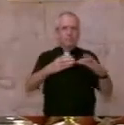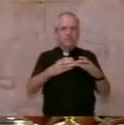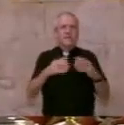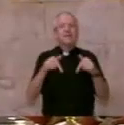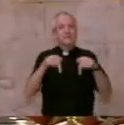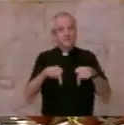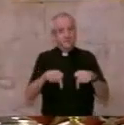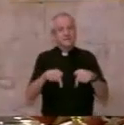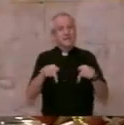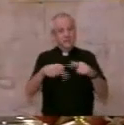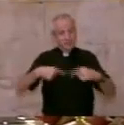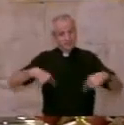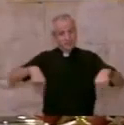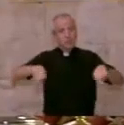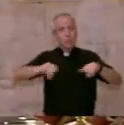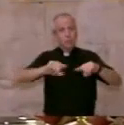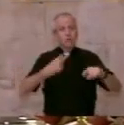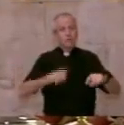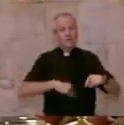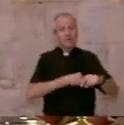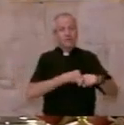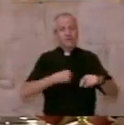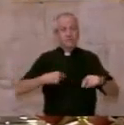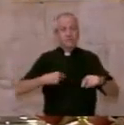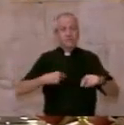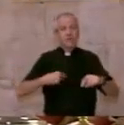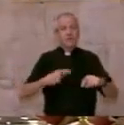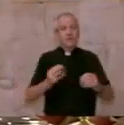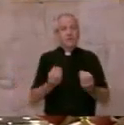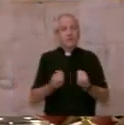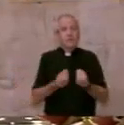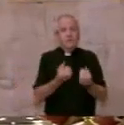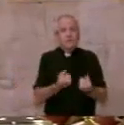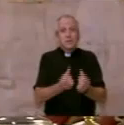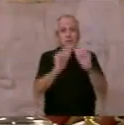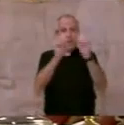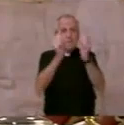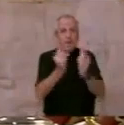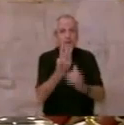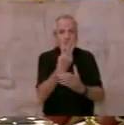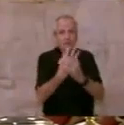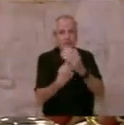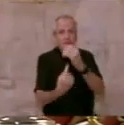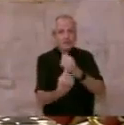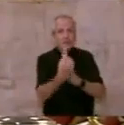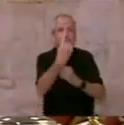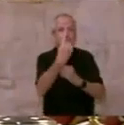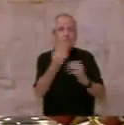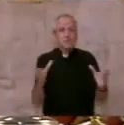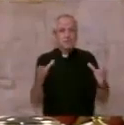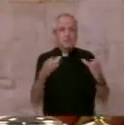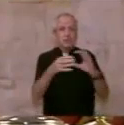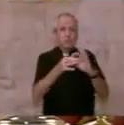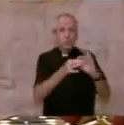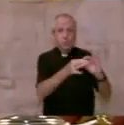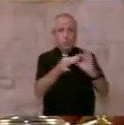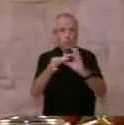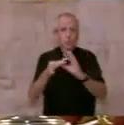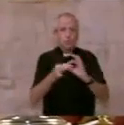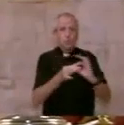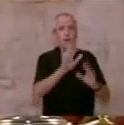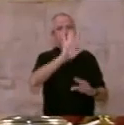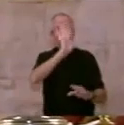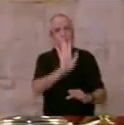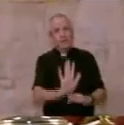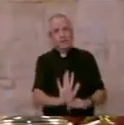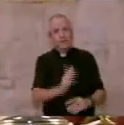De este modo, tu Iglesia, unificada por virtud y a imagen de la Trinidad, aparece ante